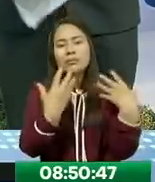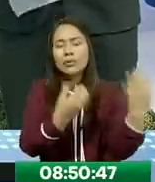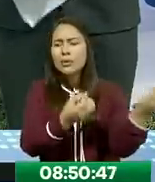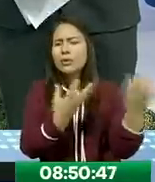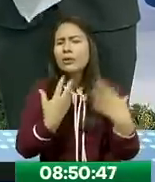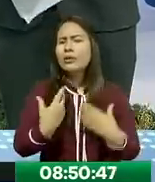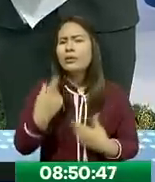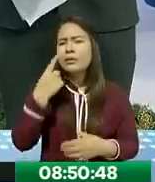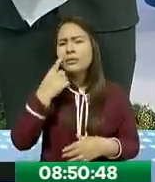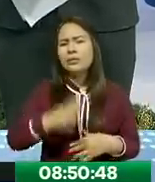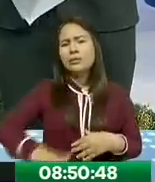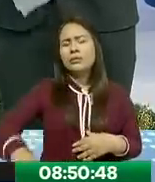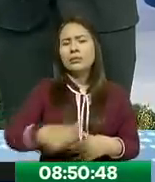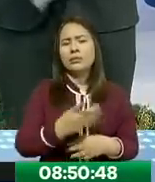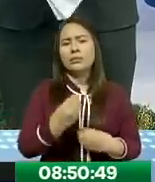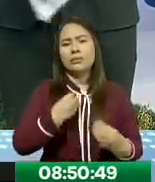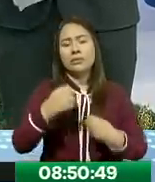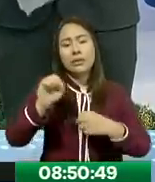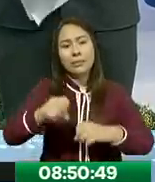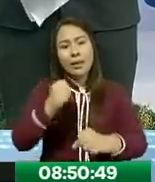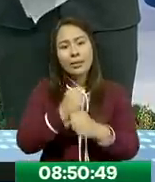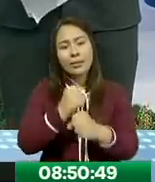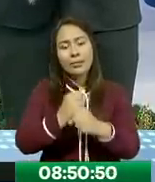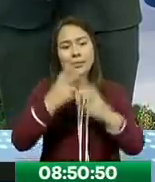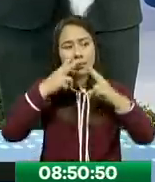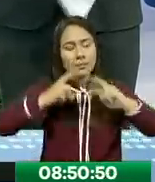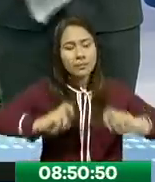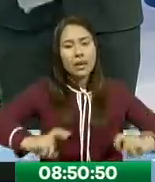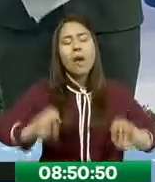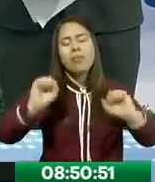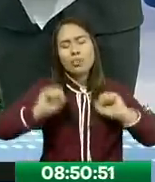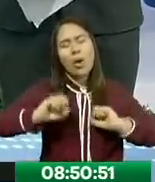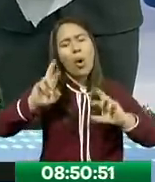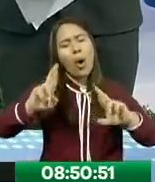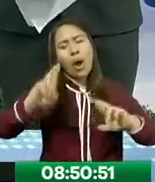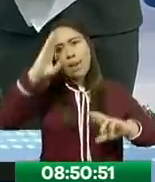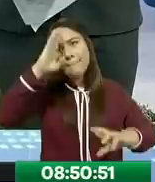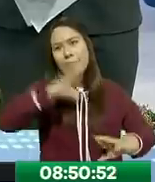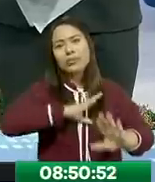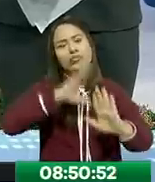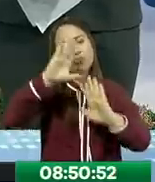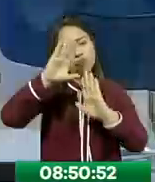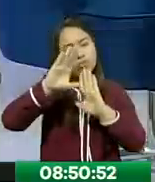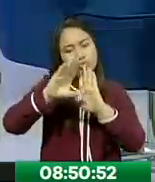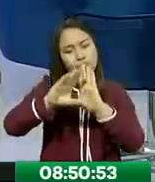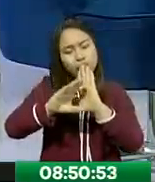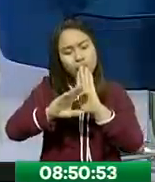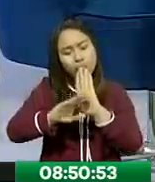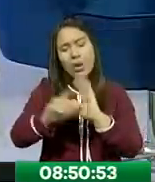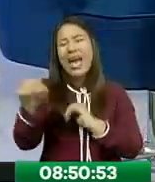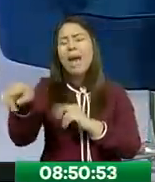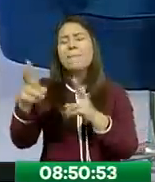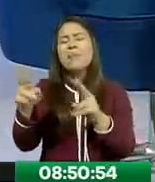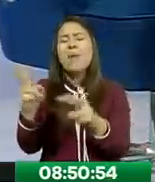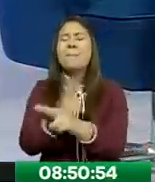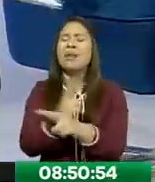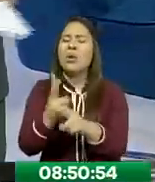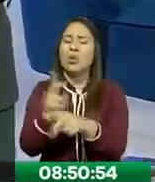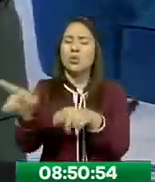que haya nuevamente estos operativos, ¿no?, para que merme un poco esta situación que no solamente pasa en este sector de la ciudad de